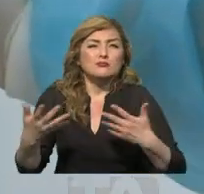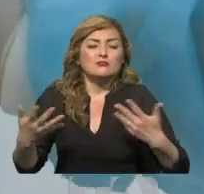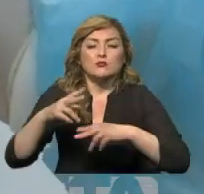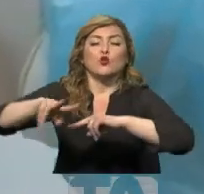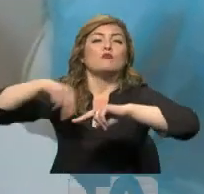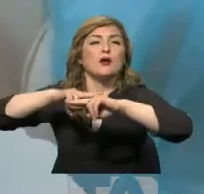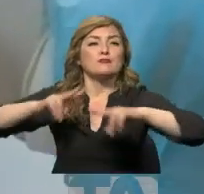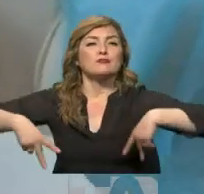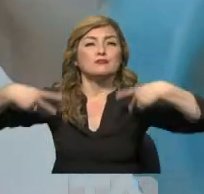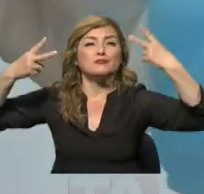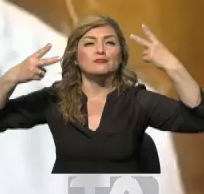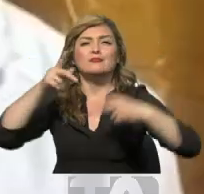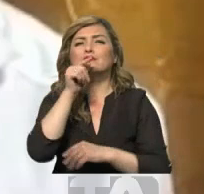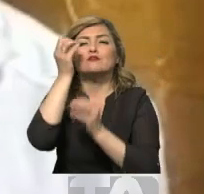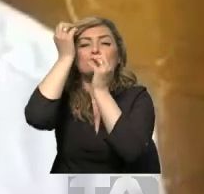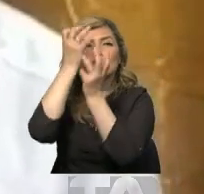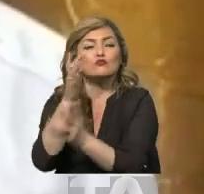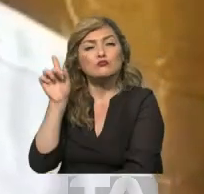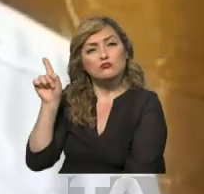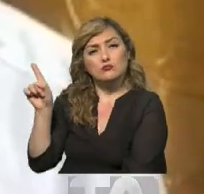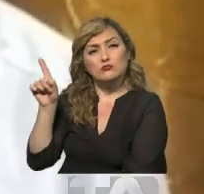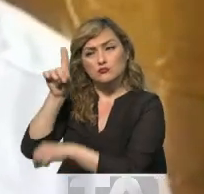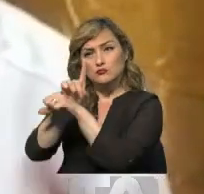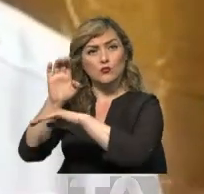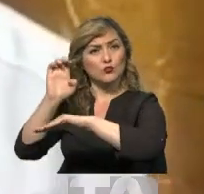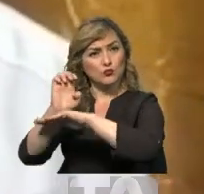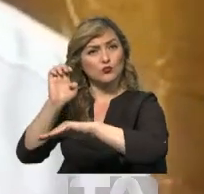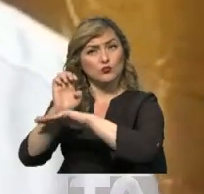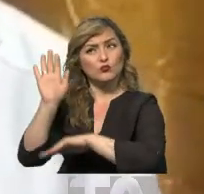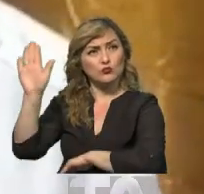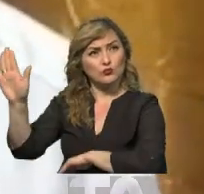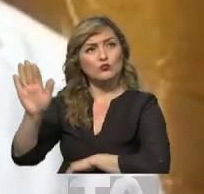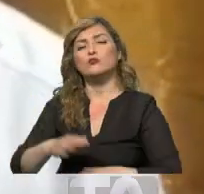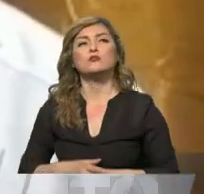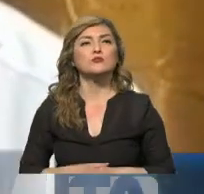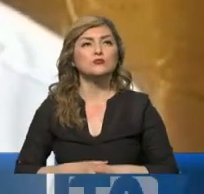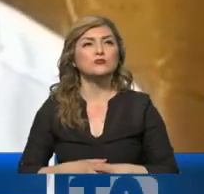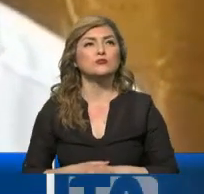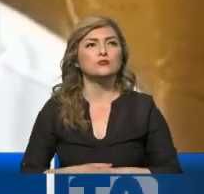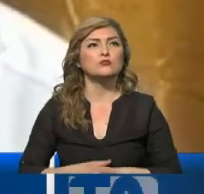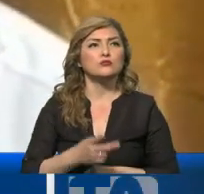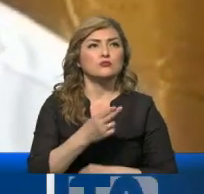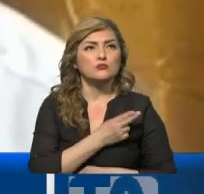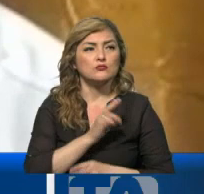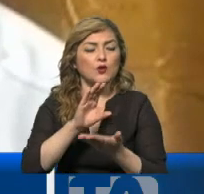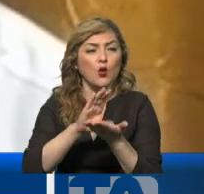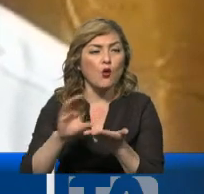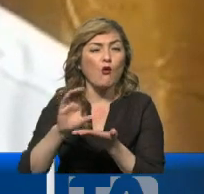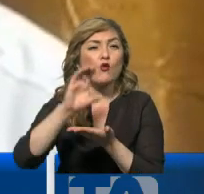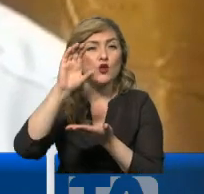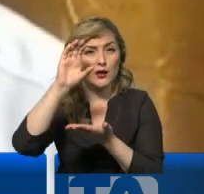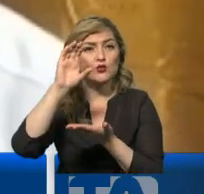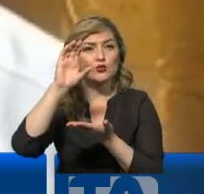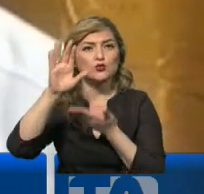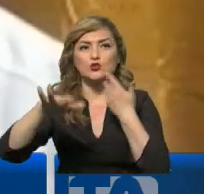la normalidad. Así lo cuenta Denis Orozco, médico ecuatoriano en ese país. Universidades, colegios, escuelas